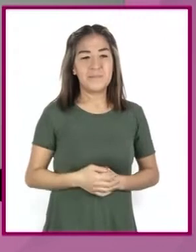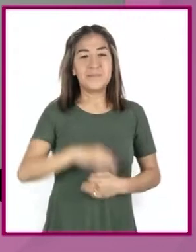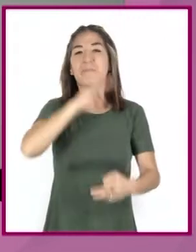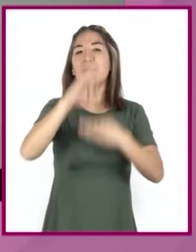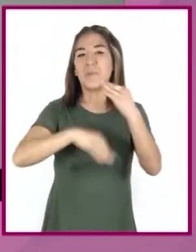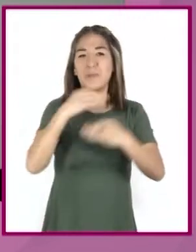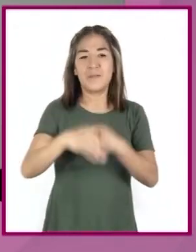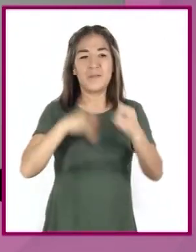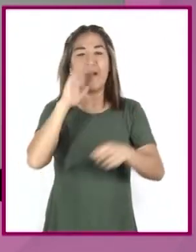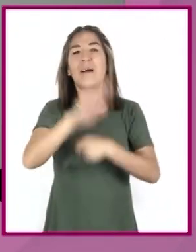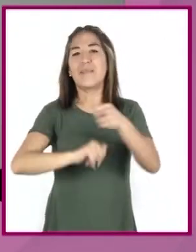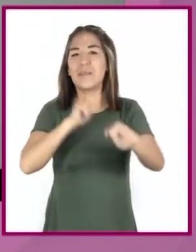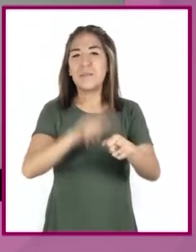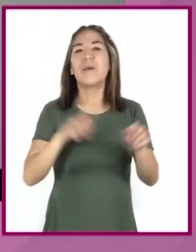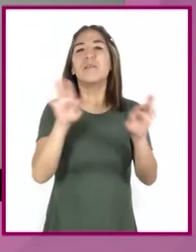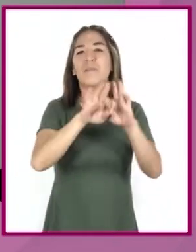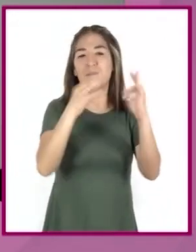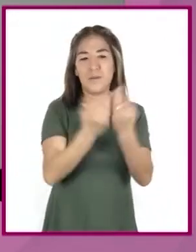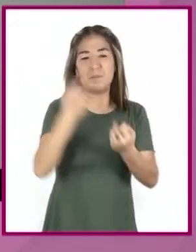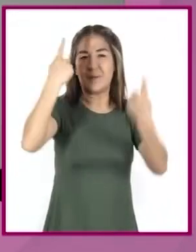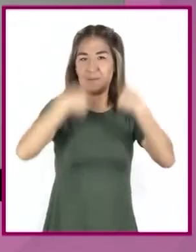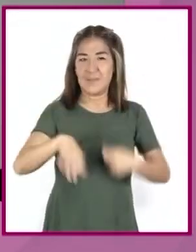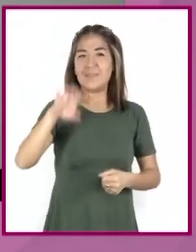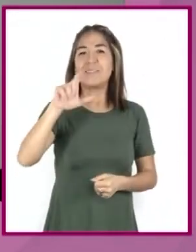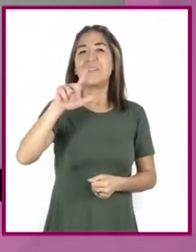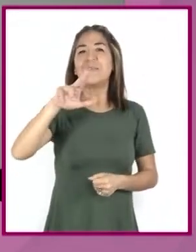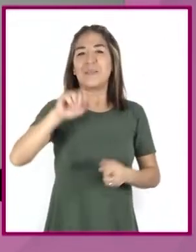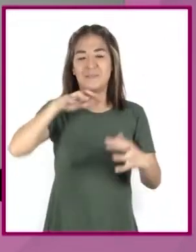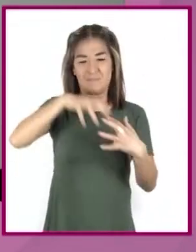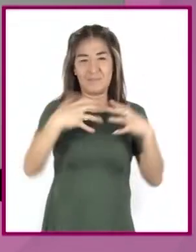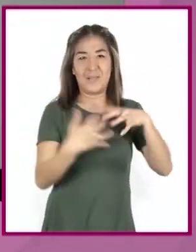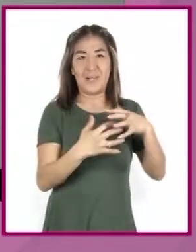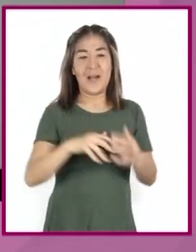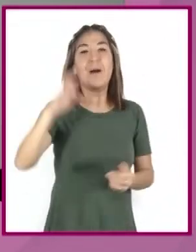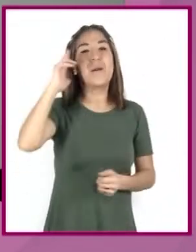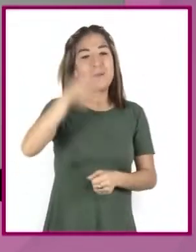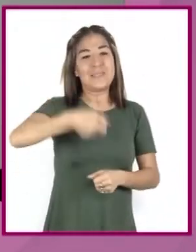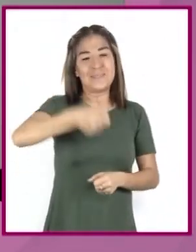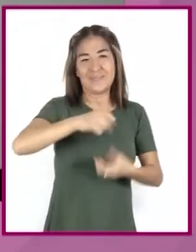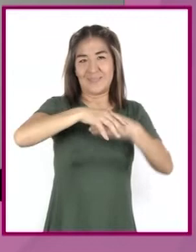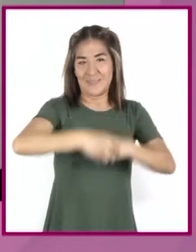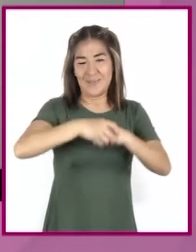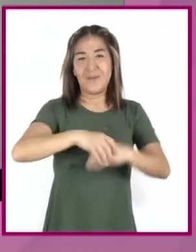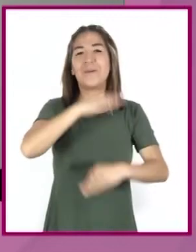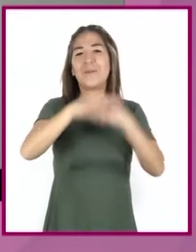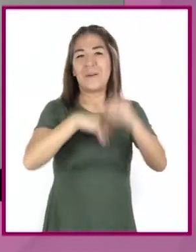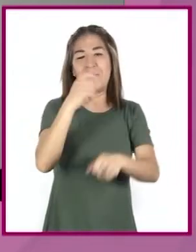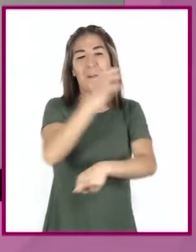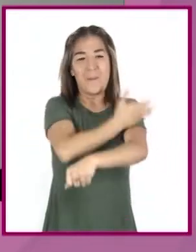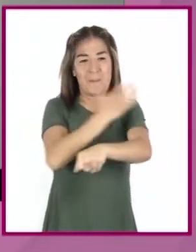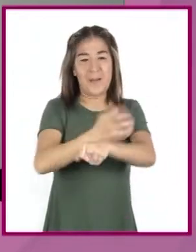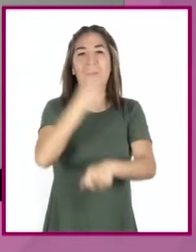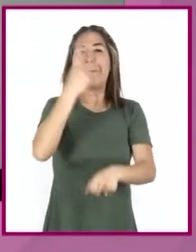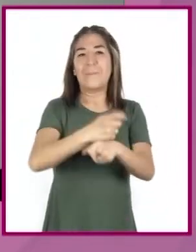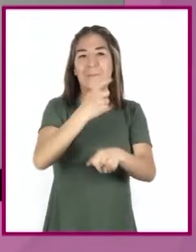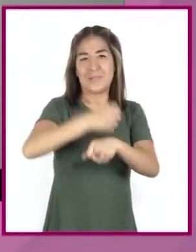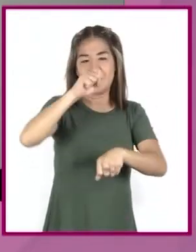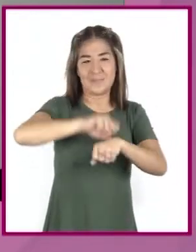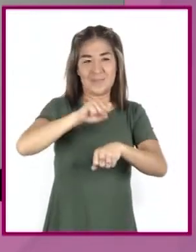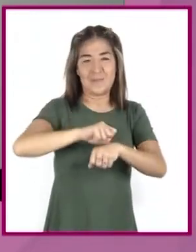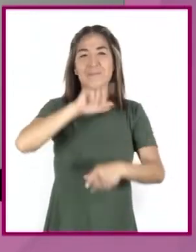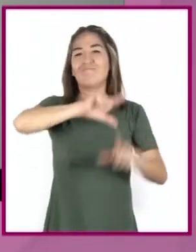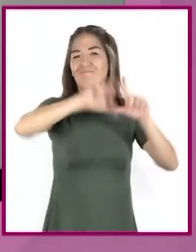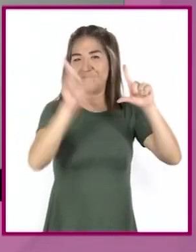vivos estamos formados por células. Saludos a todos los compañeros de primer año que están en todo el país. Mi nombre es